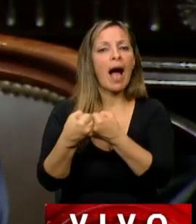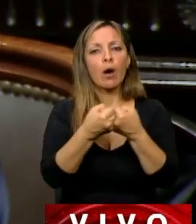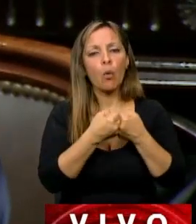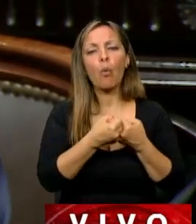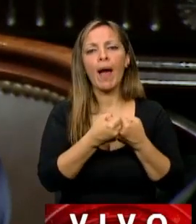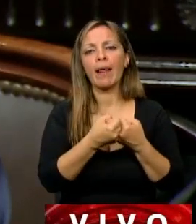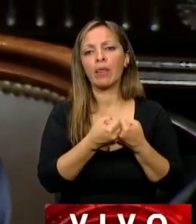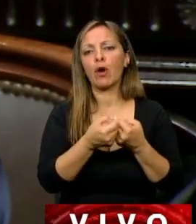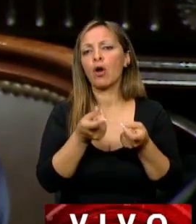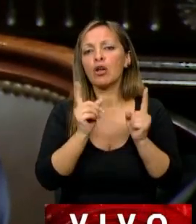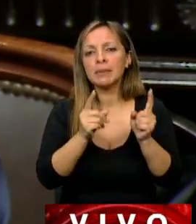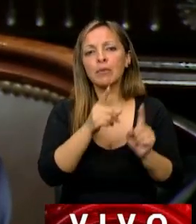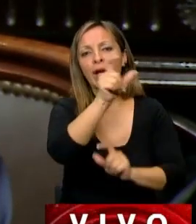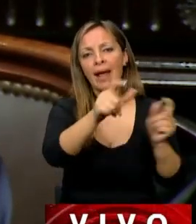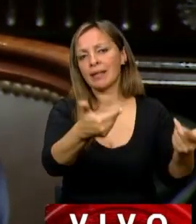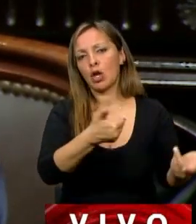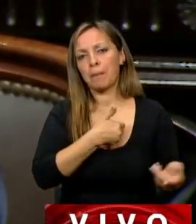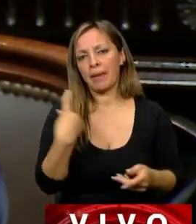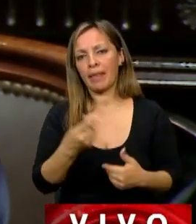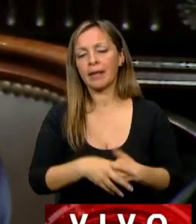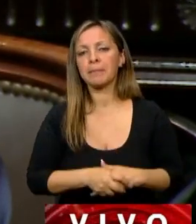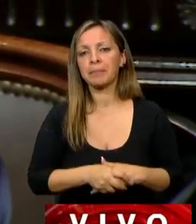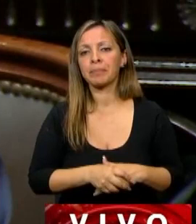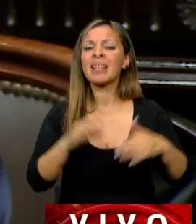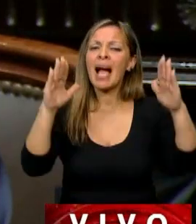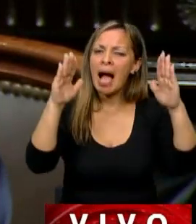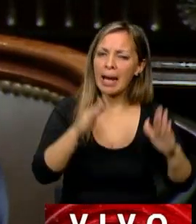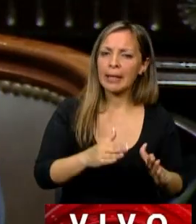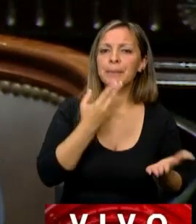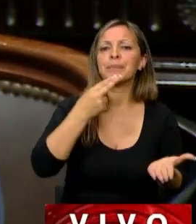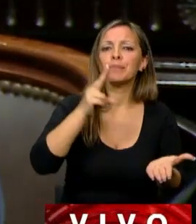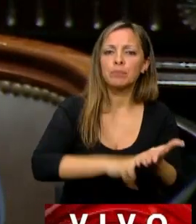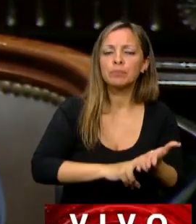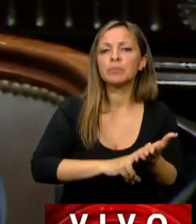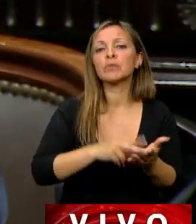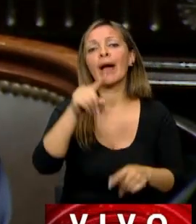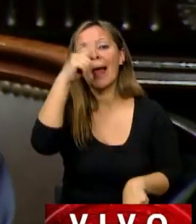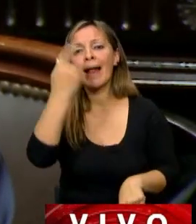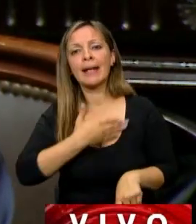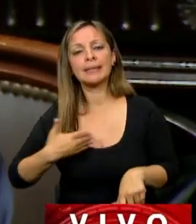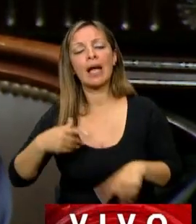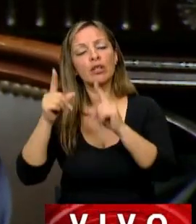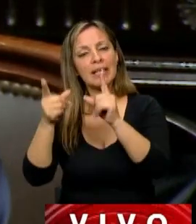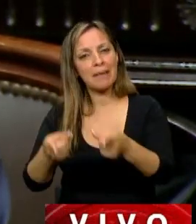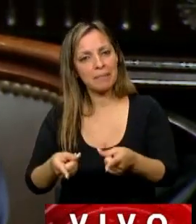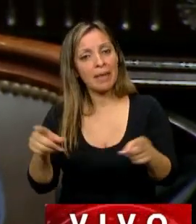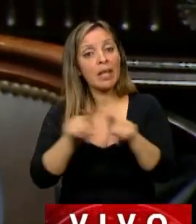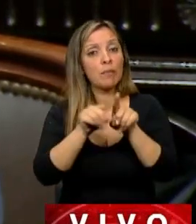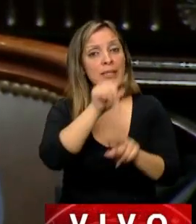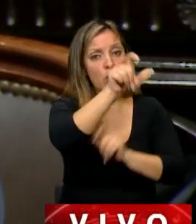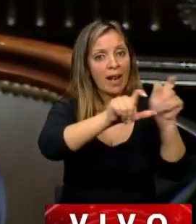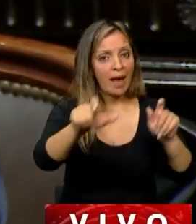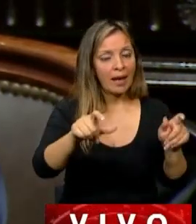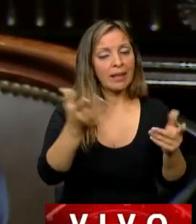vaya en la línea de lo que nos pide la gente. Alivio fiscal y que el Estado también, así como la gente lo viene haciendo desde hace